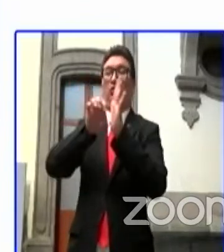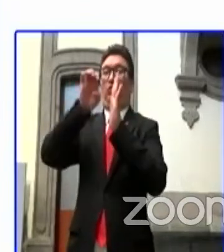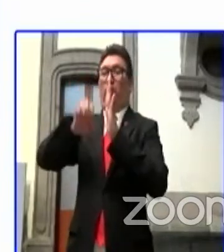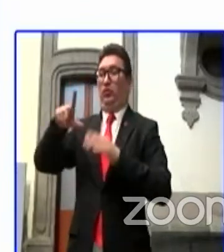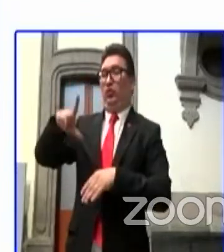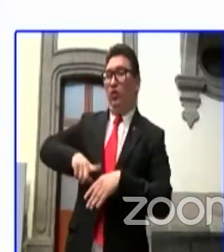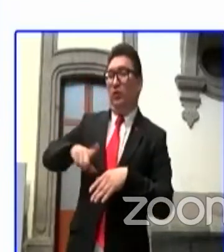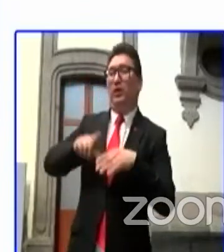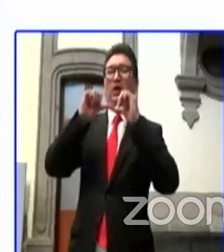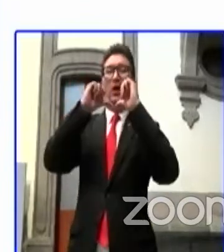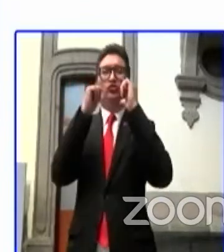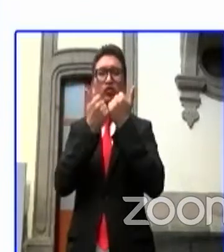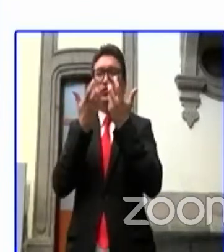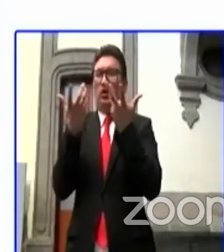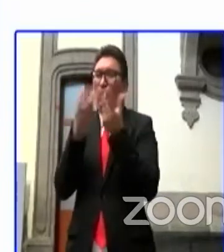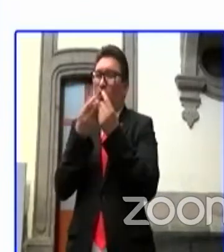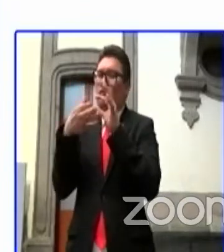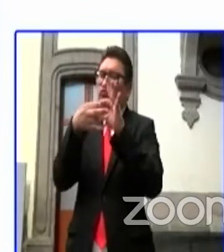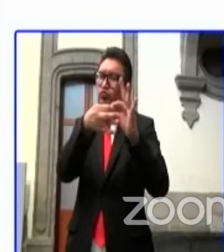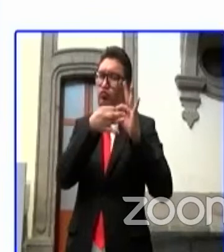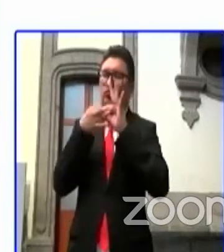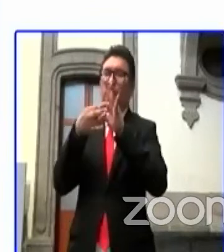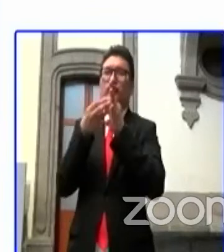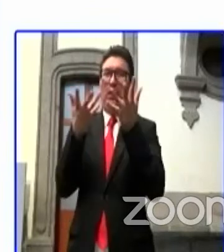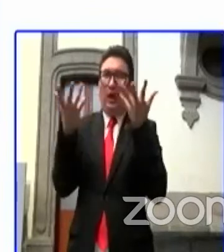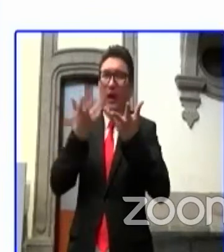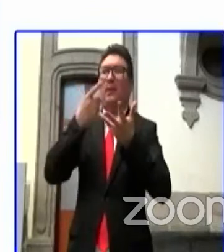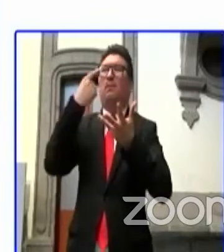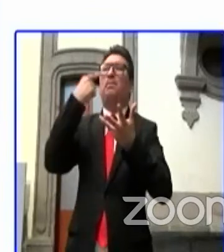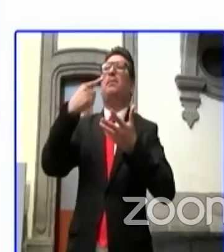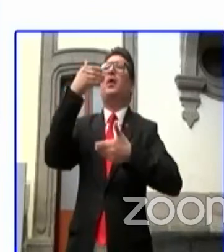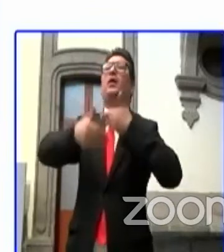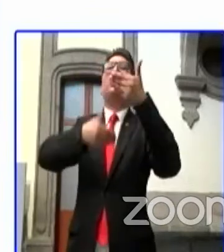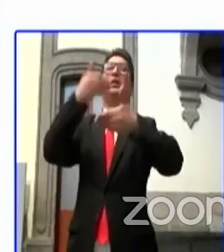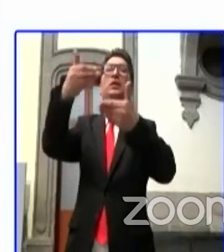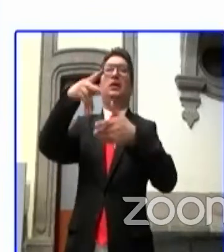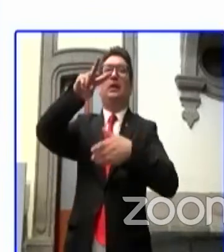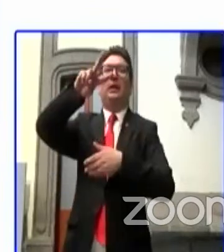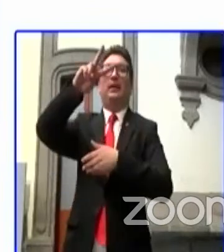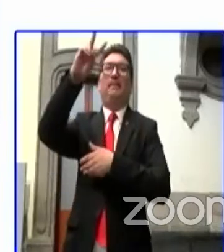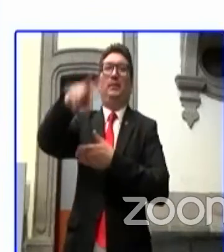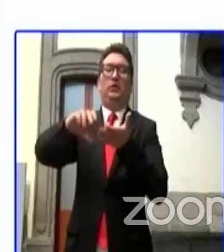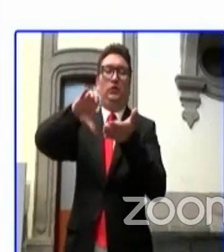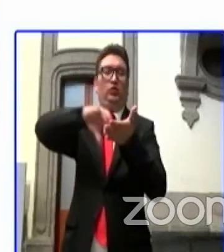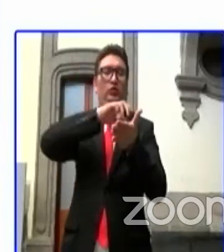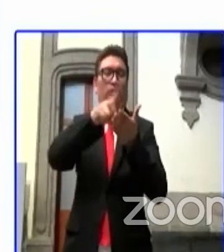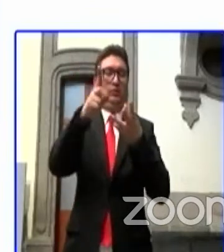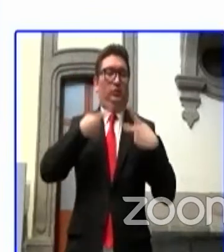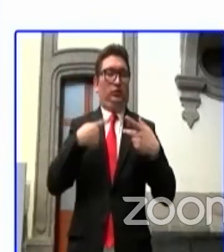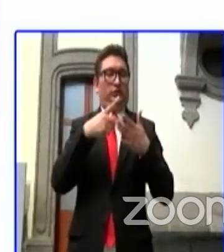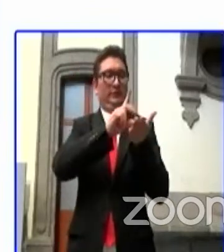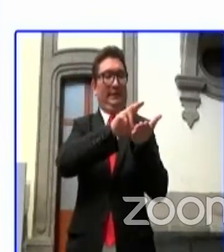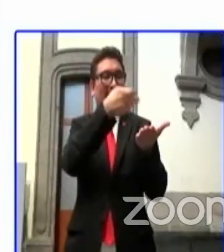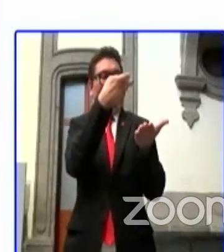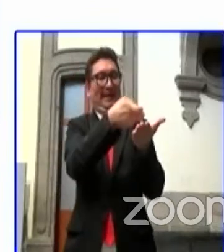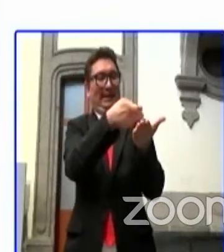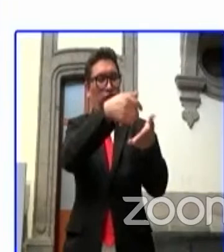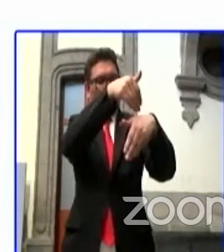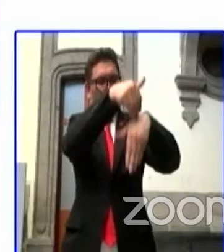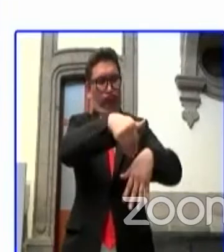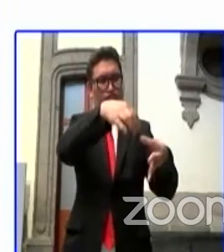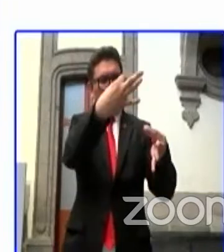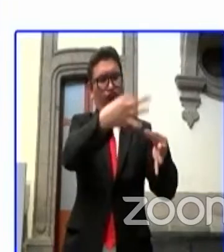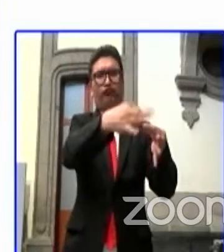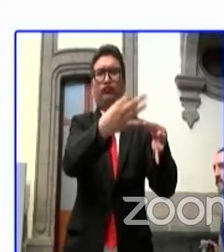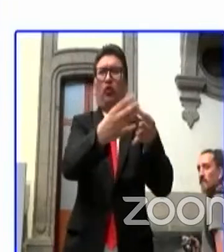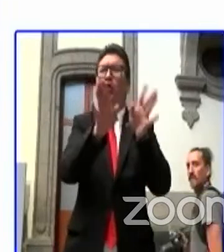gobierno, generar una alianza para poder aplicar debidamente la Convención sobre los Derechos de las Personas con